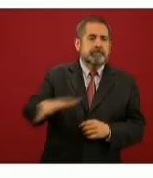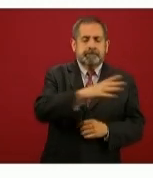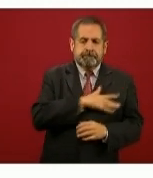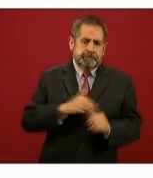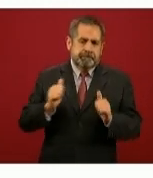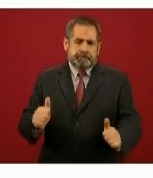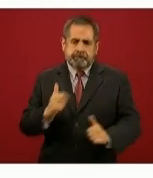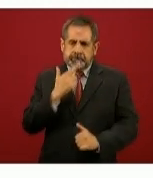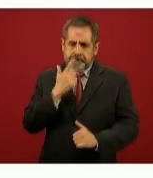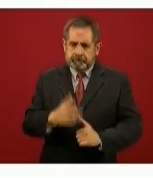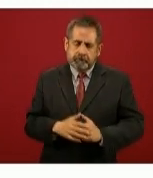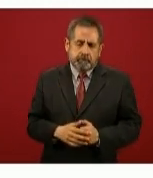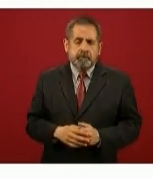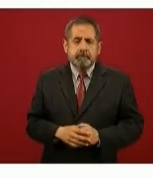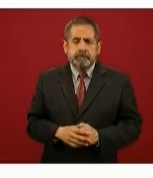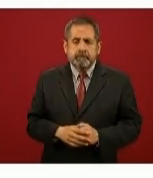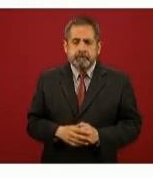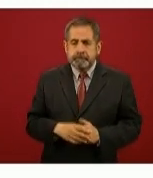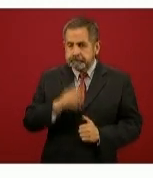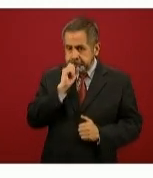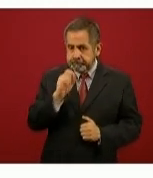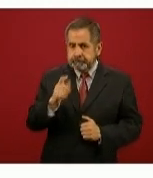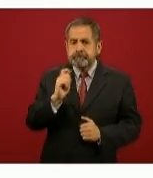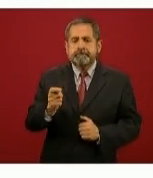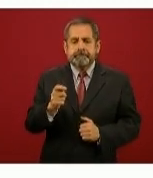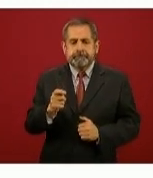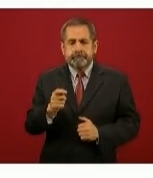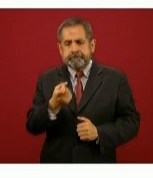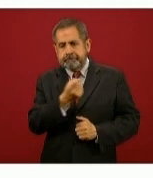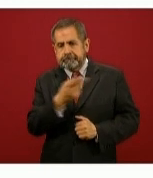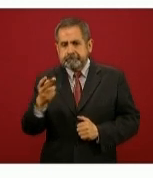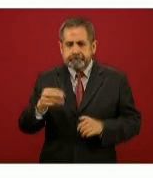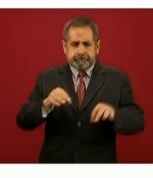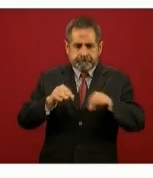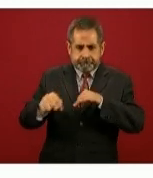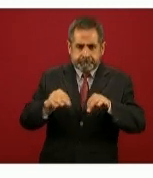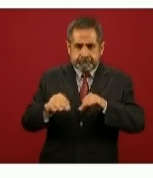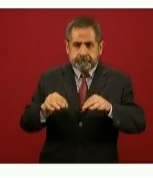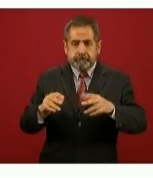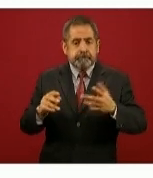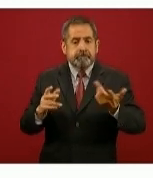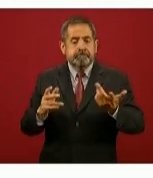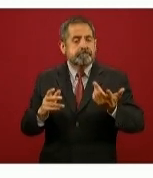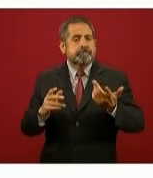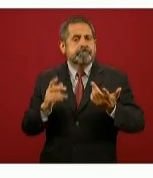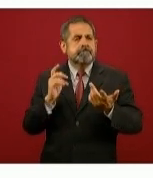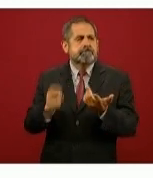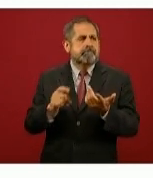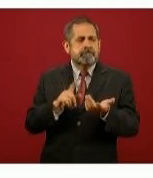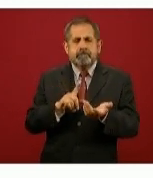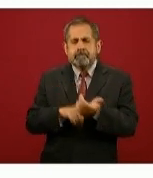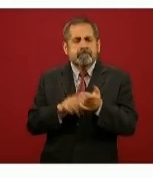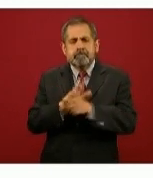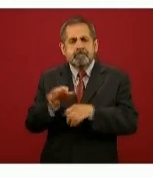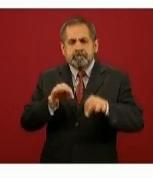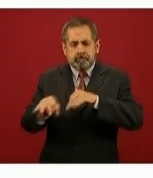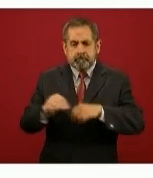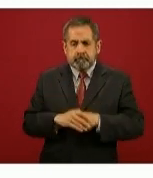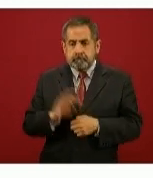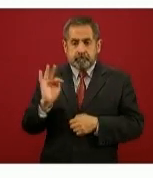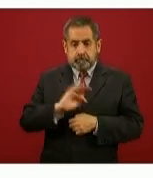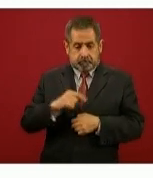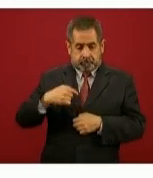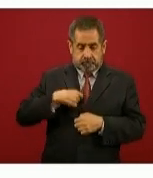colectividad. Asimismo, suspender temporalmente actividades laborales. ¿Pero cuáles? Aquellas que